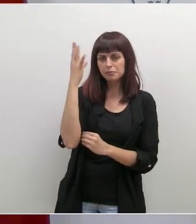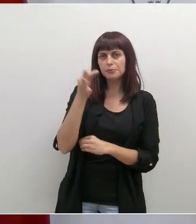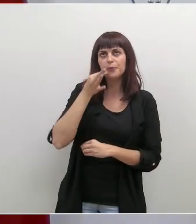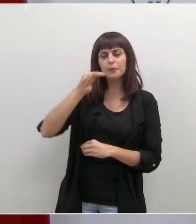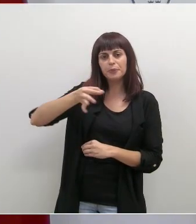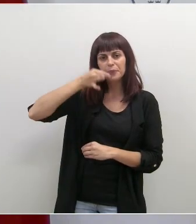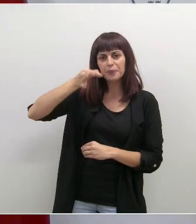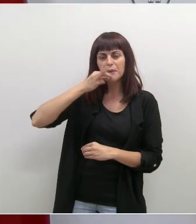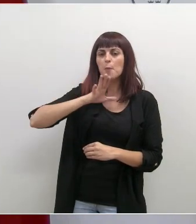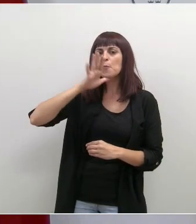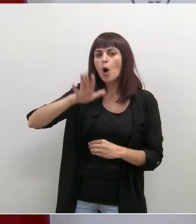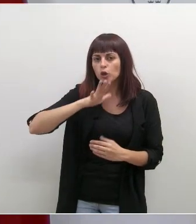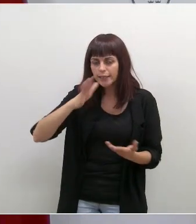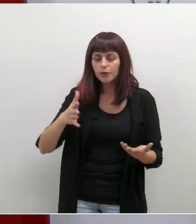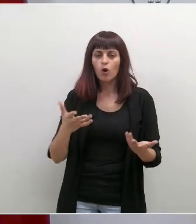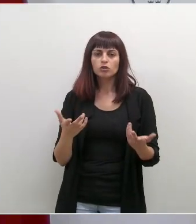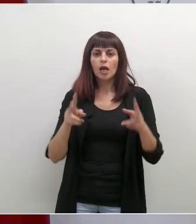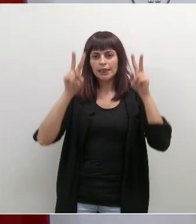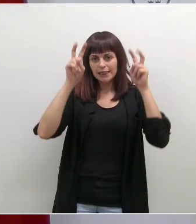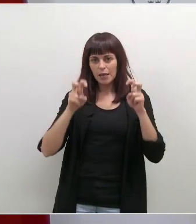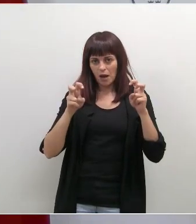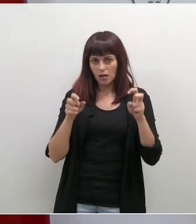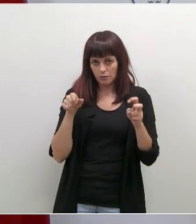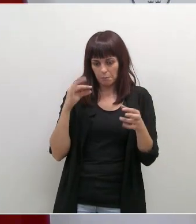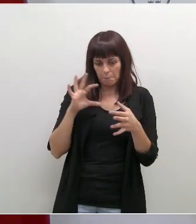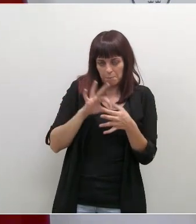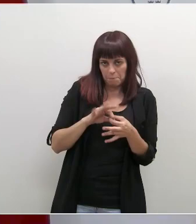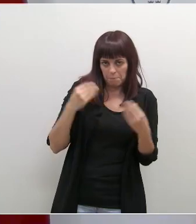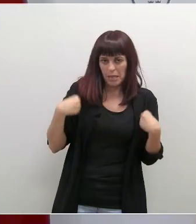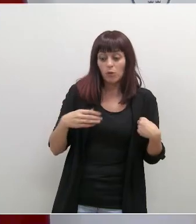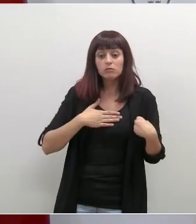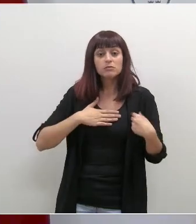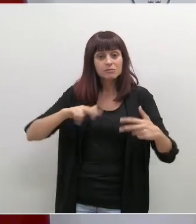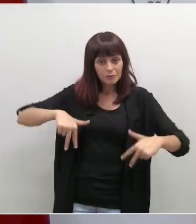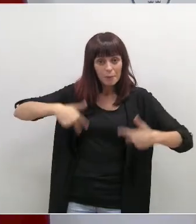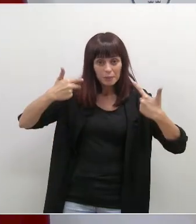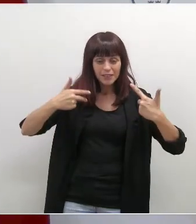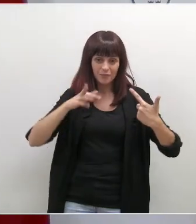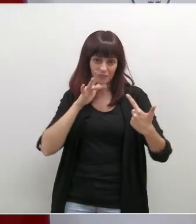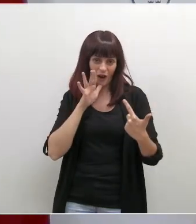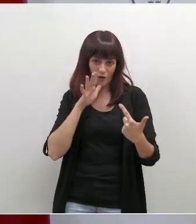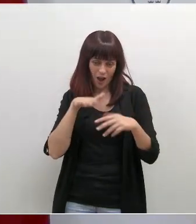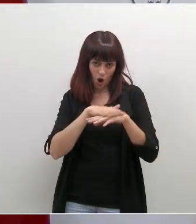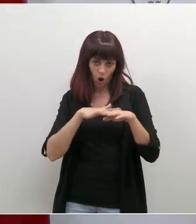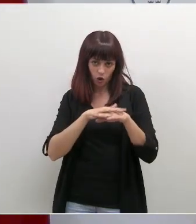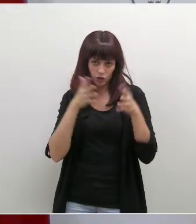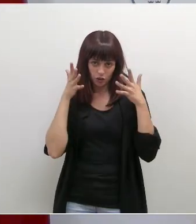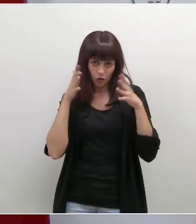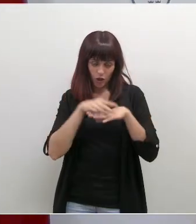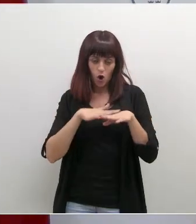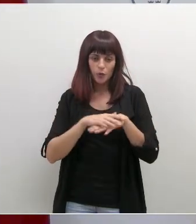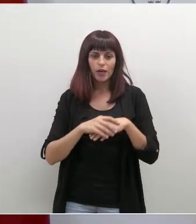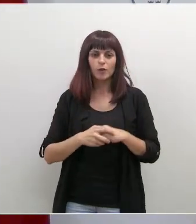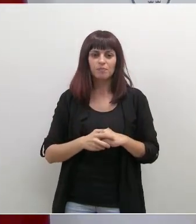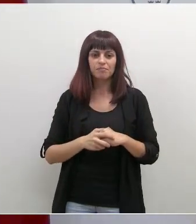sus razones y sus motivaciones respecto a este tema, y me va a permitir que, como estamos en el seno del Consejo de Gobierno, pues y ya